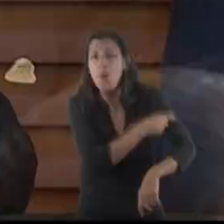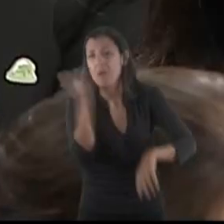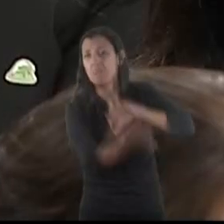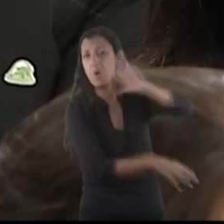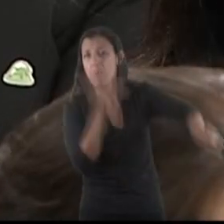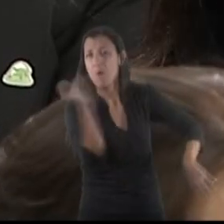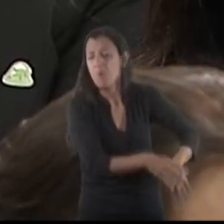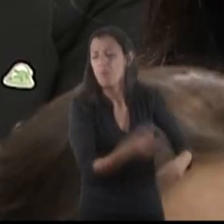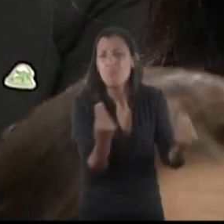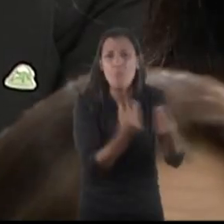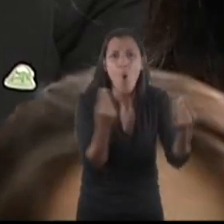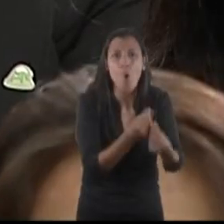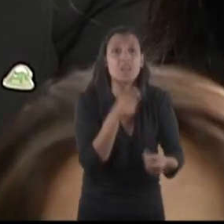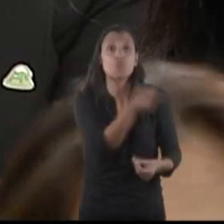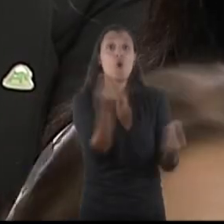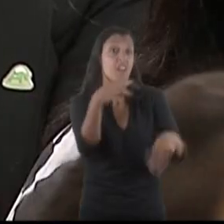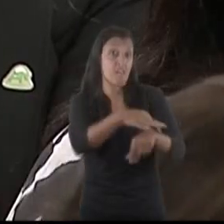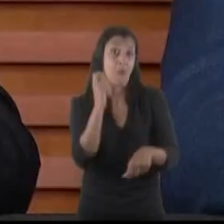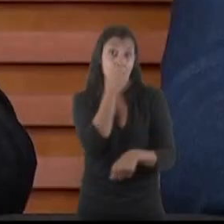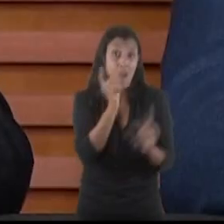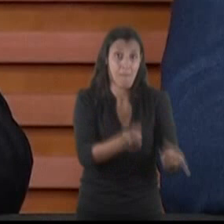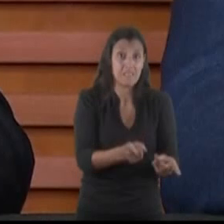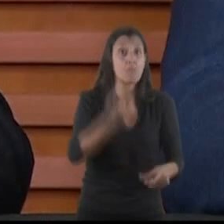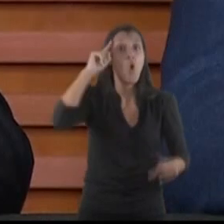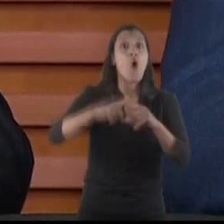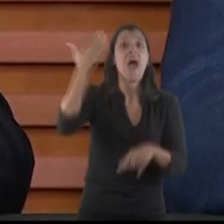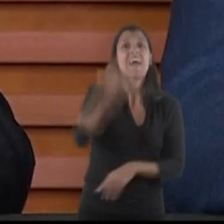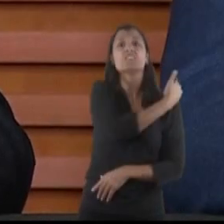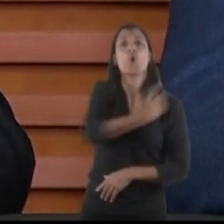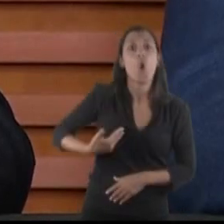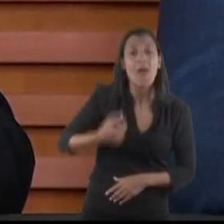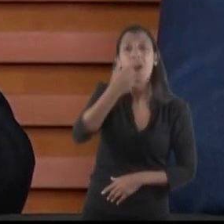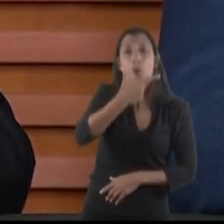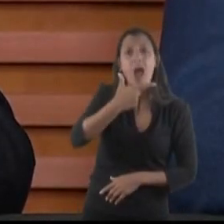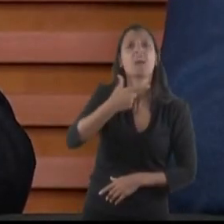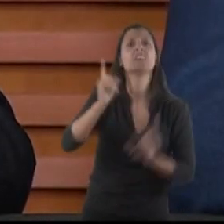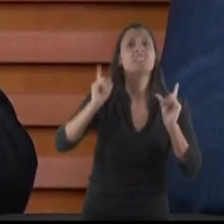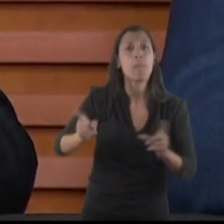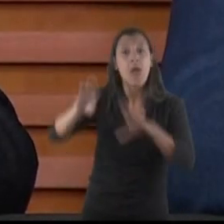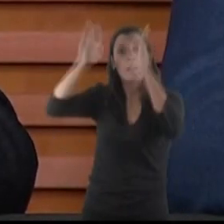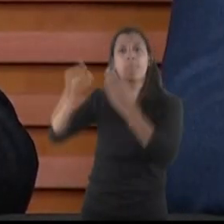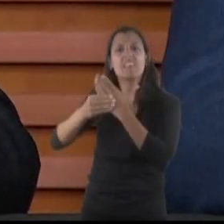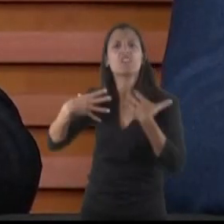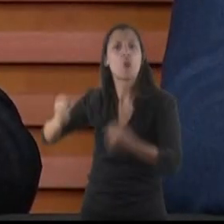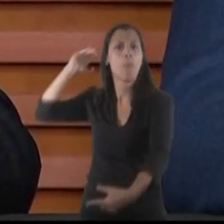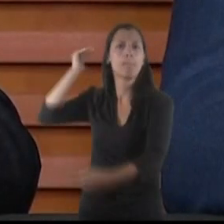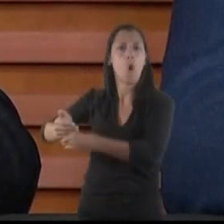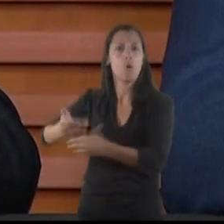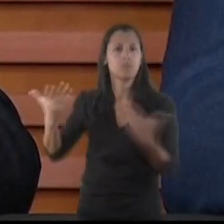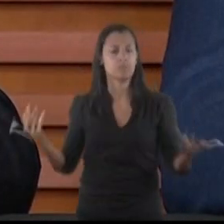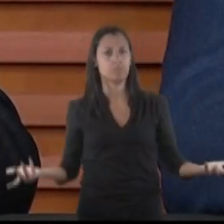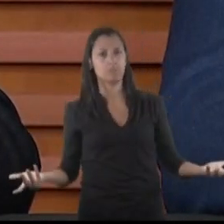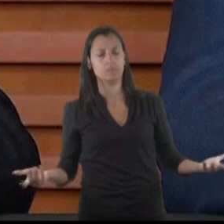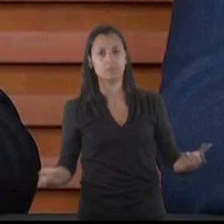viruela y el gobierno que me precedió había cerrado el Ministerio de Salud.